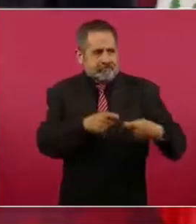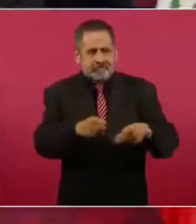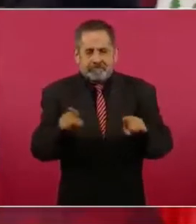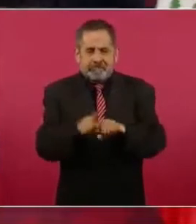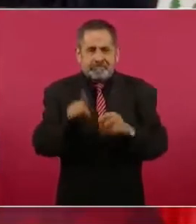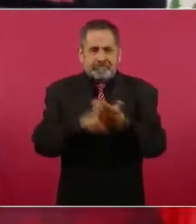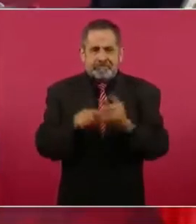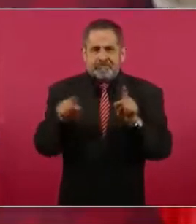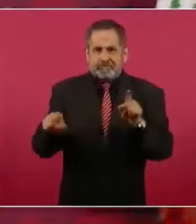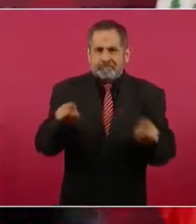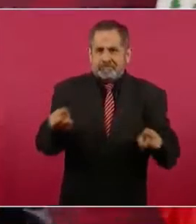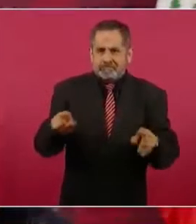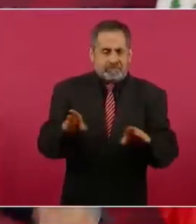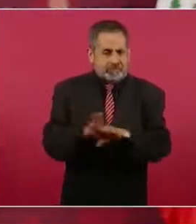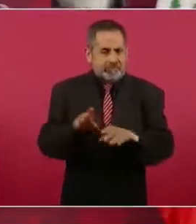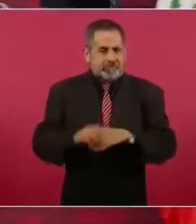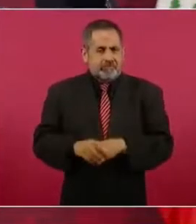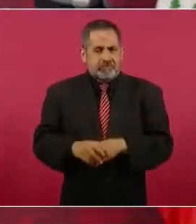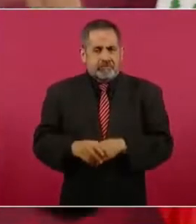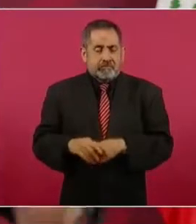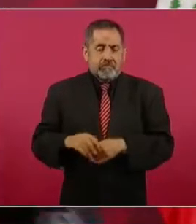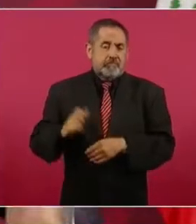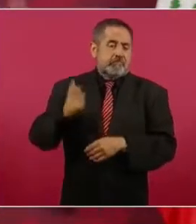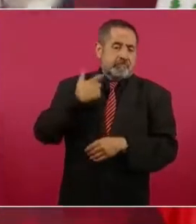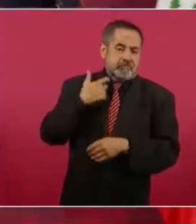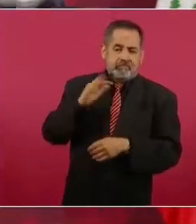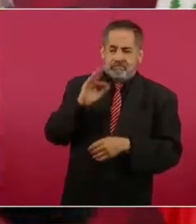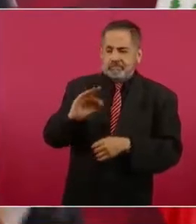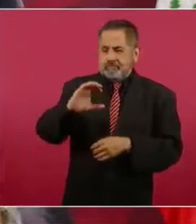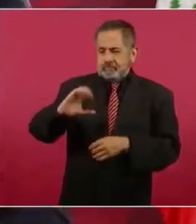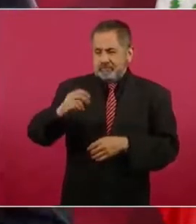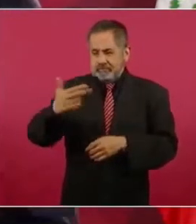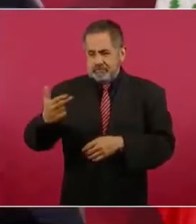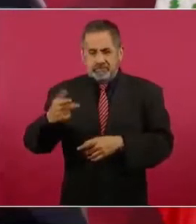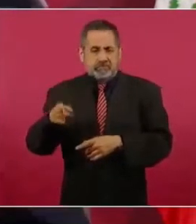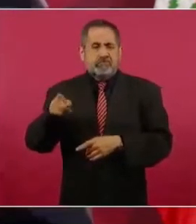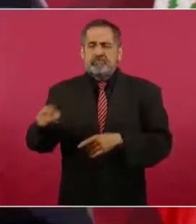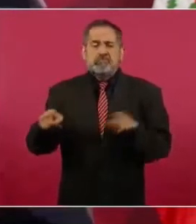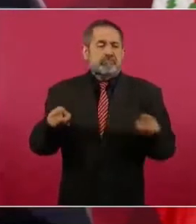que vienen desde Calderón y se fortalecieron